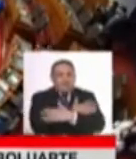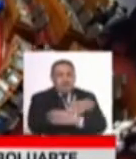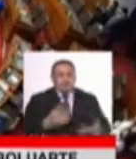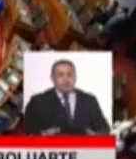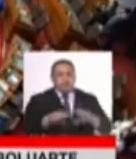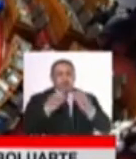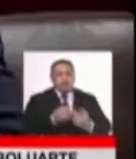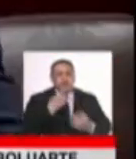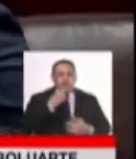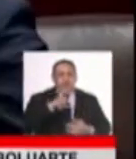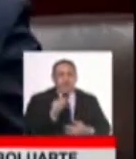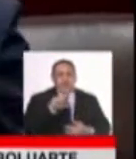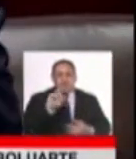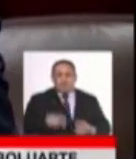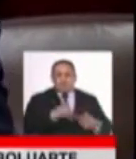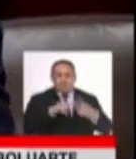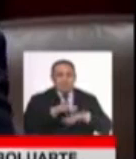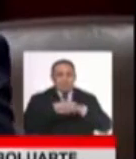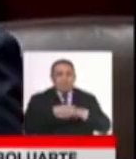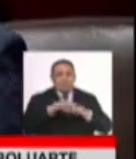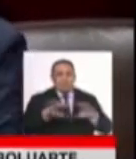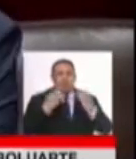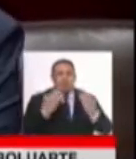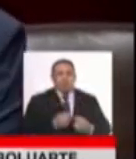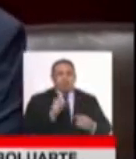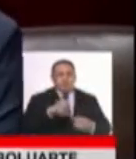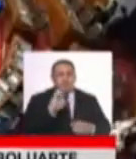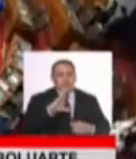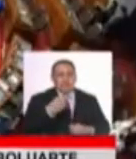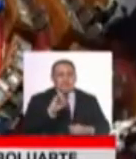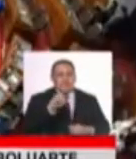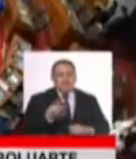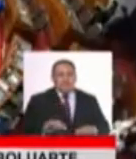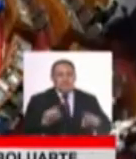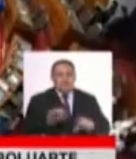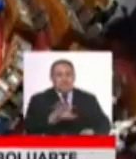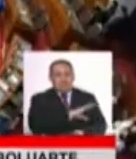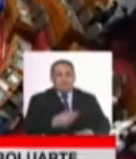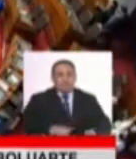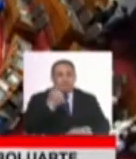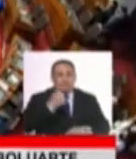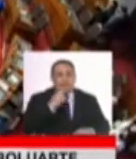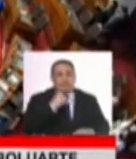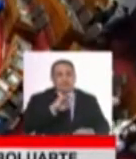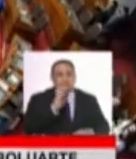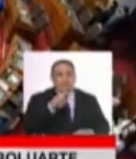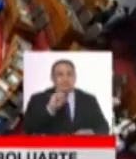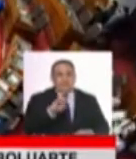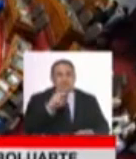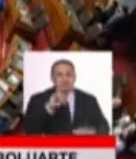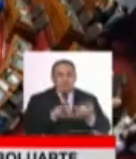podríamos interpretar que ese 28-30% no eran acérrimos defensores del presidente, porque no hay